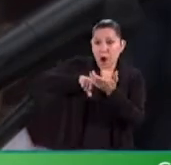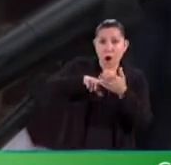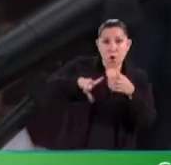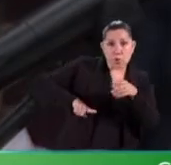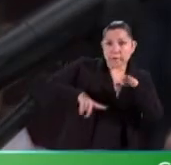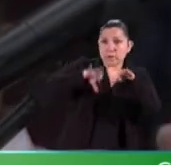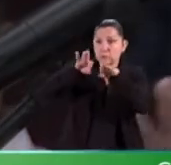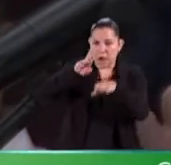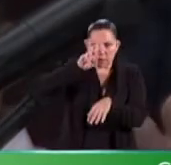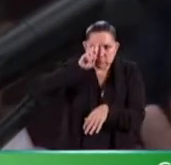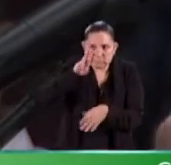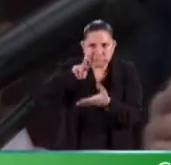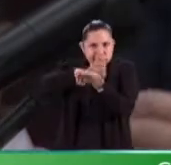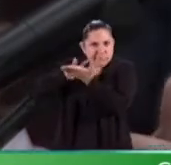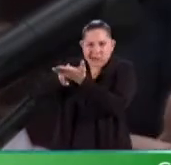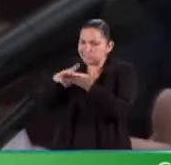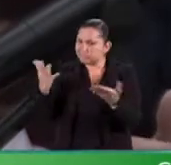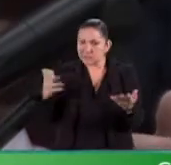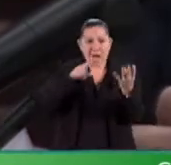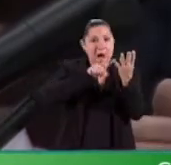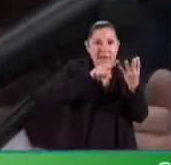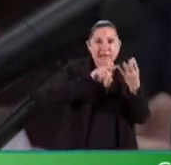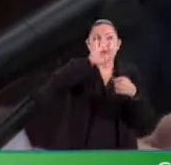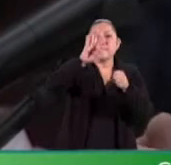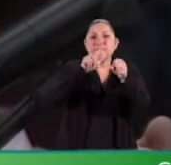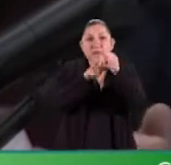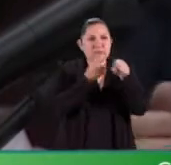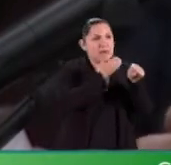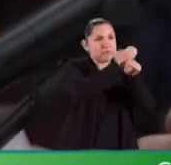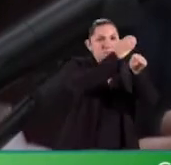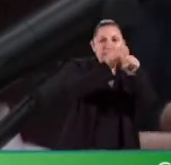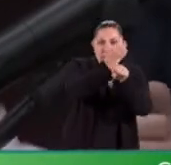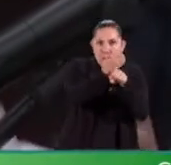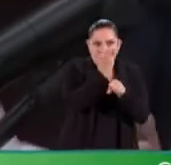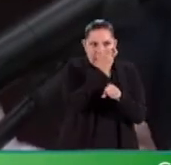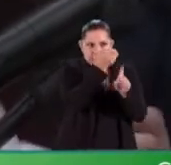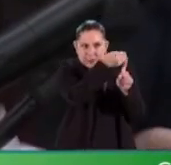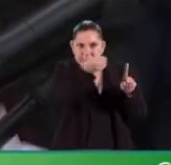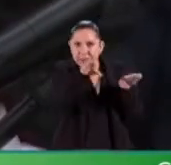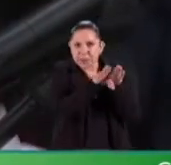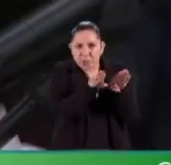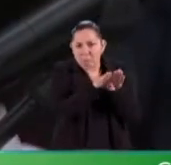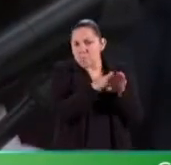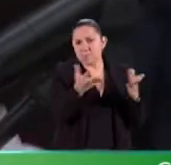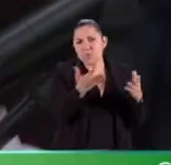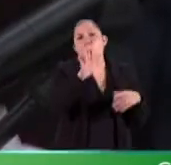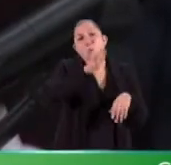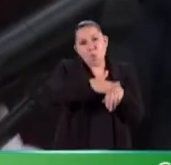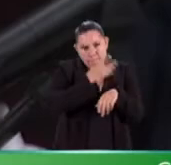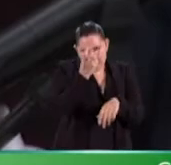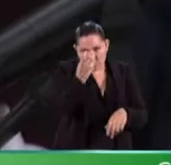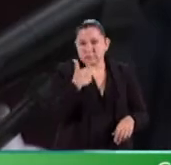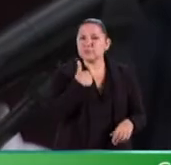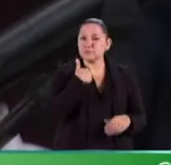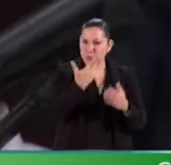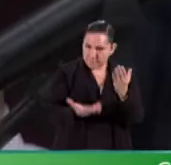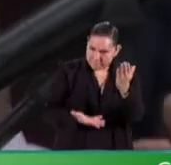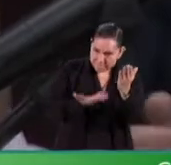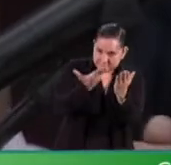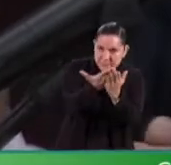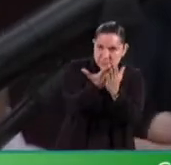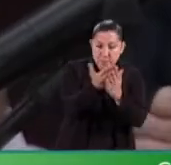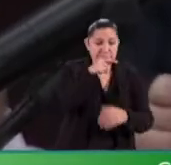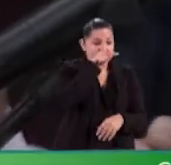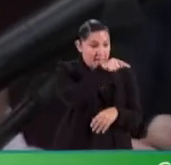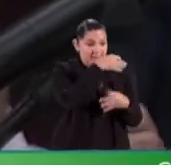pacto federal. Por todo ello, la reflexión que invito es votar a favor de esta reforma